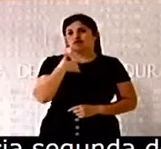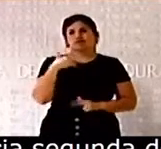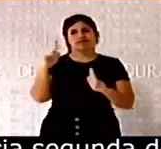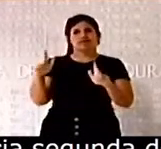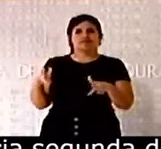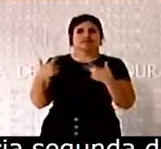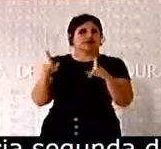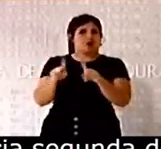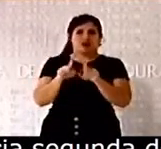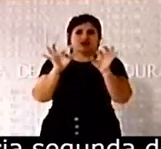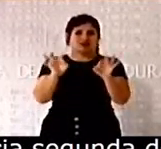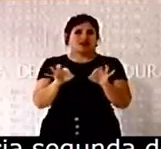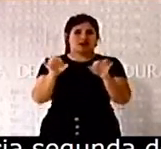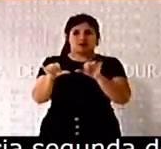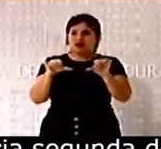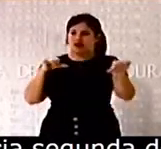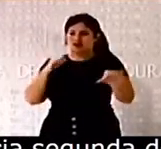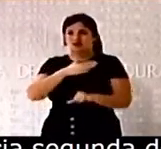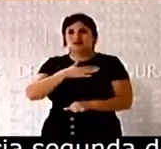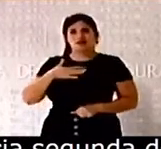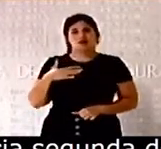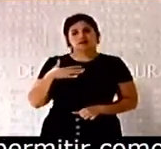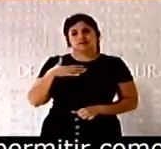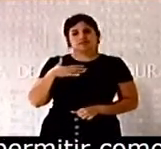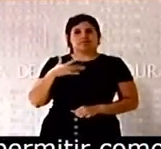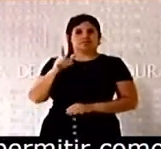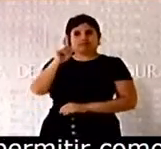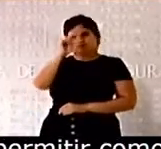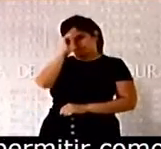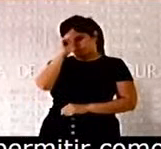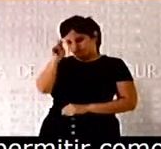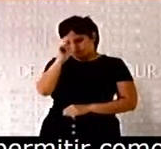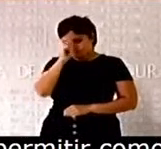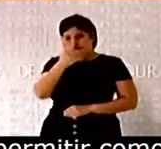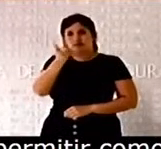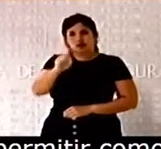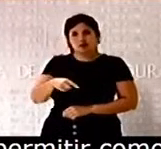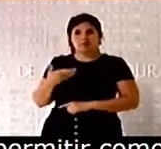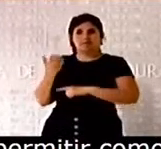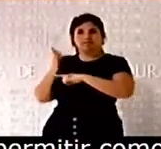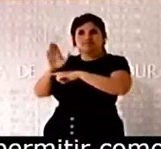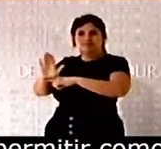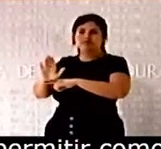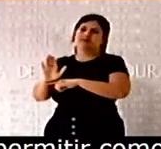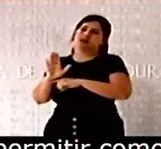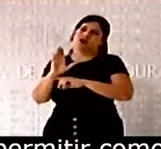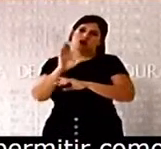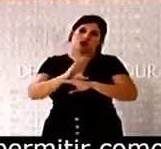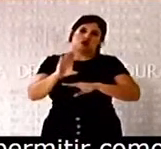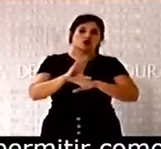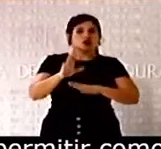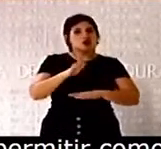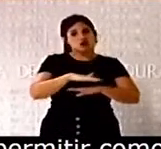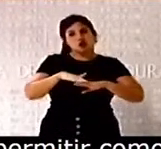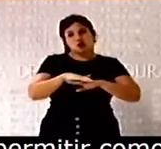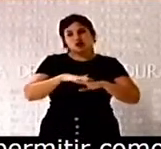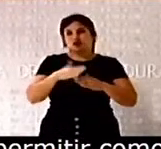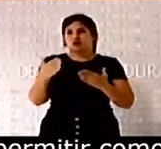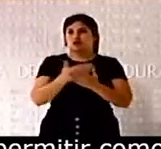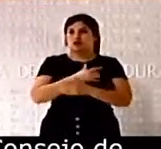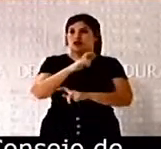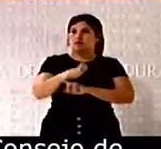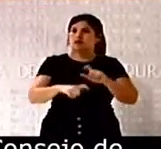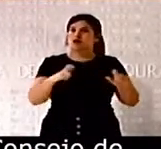como siempre, que traslade mi más sentido pésame y el del Consejo de Gobierno a todas aquellas personas que durante este tiempo